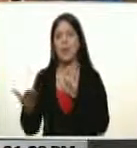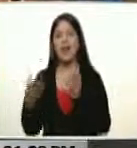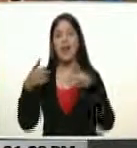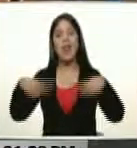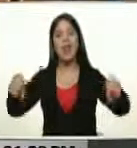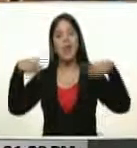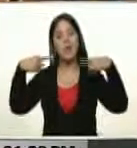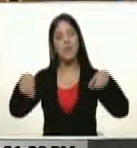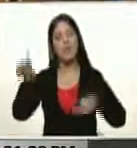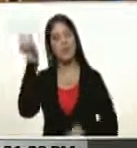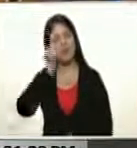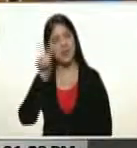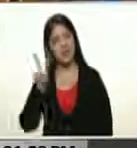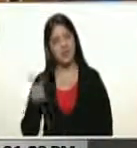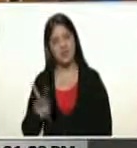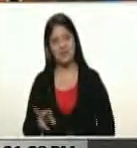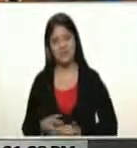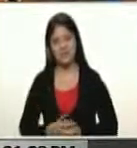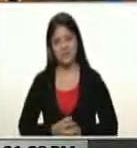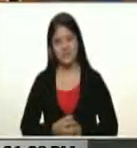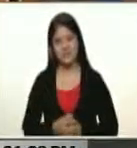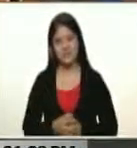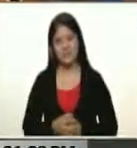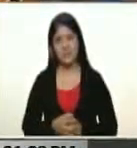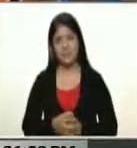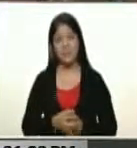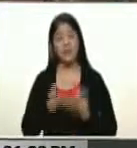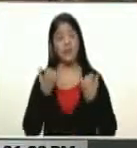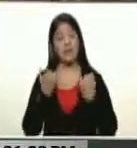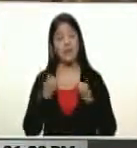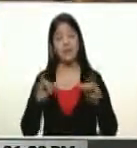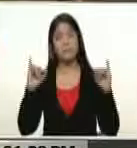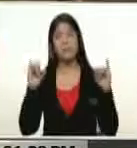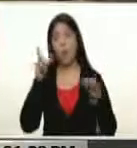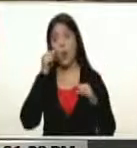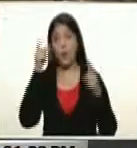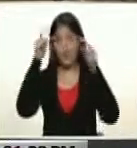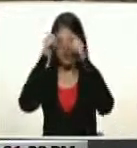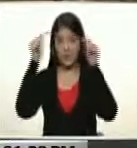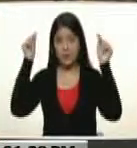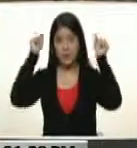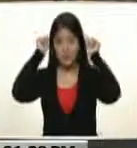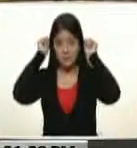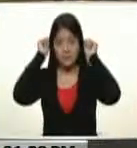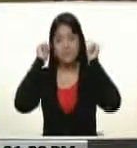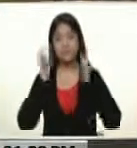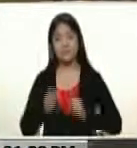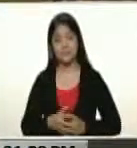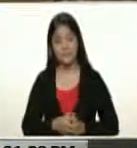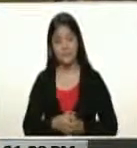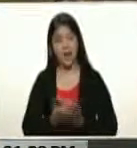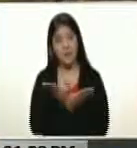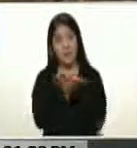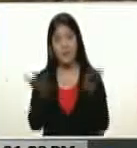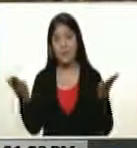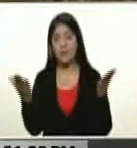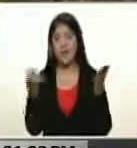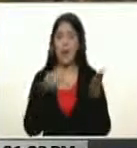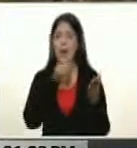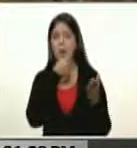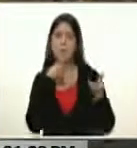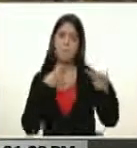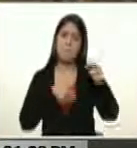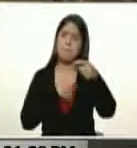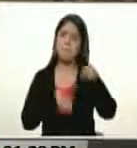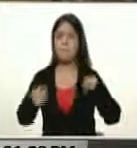musical de nuestro país y sobre todo el independiente como Gino González, quien además de ofrecer una tonada llanera,